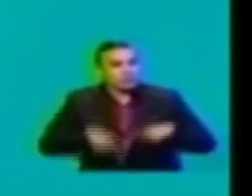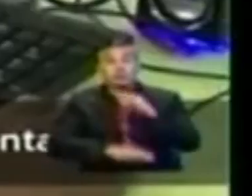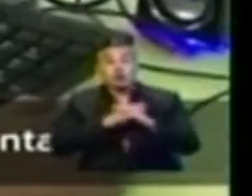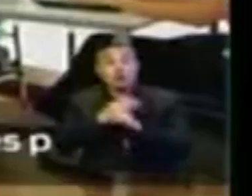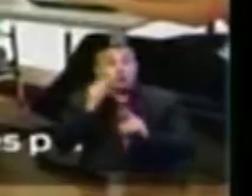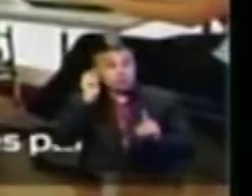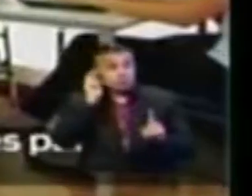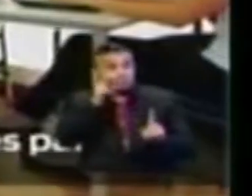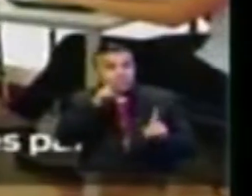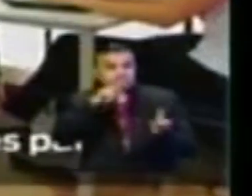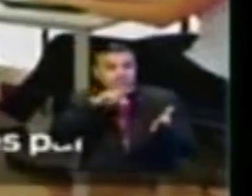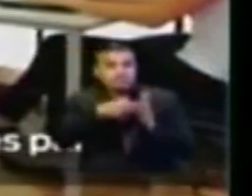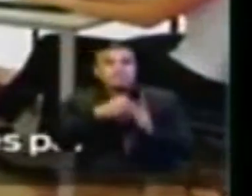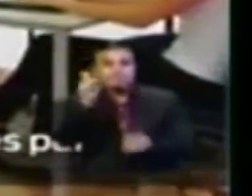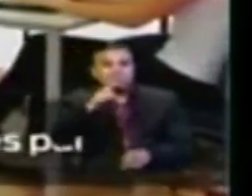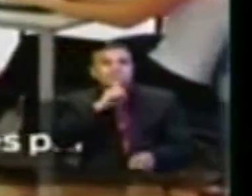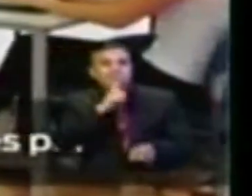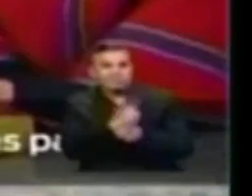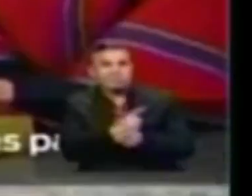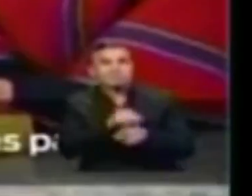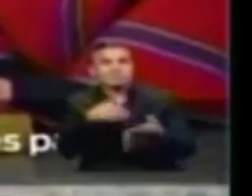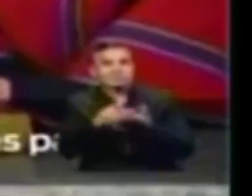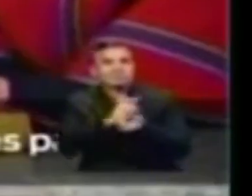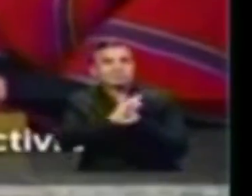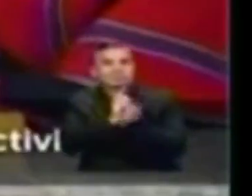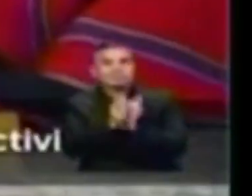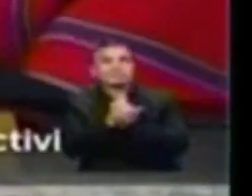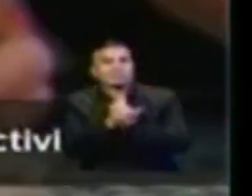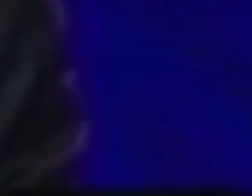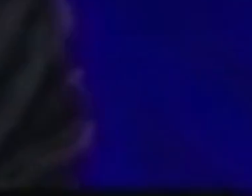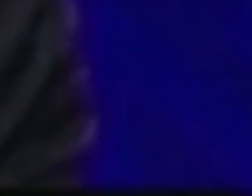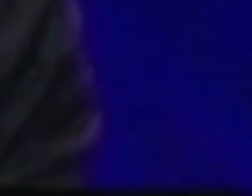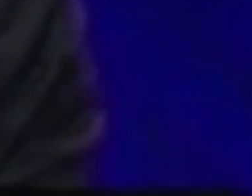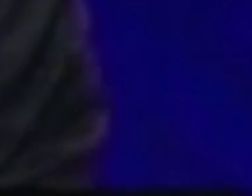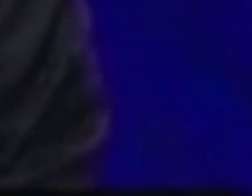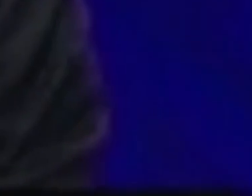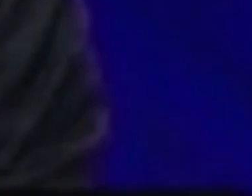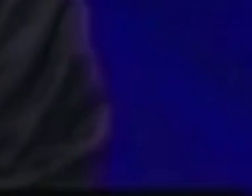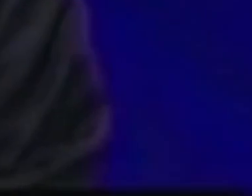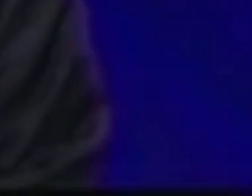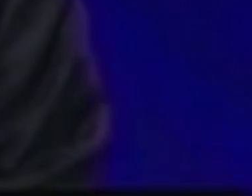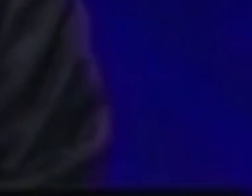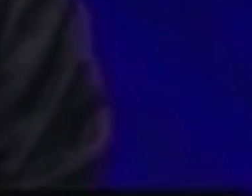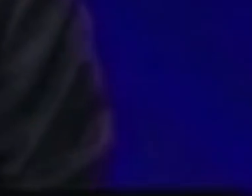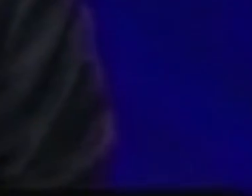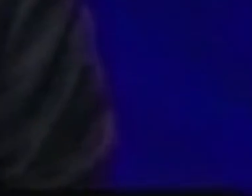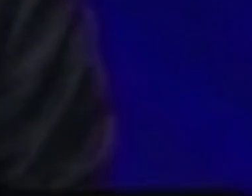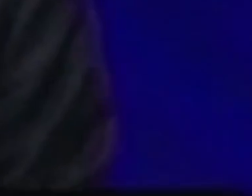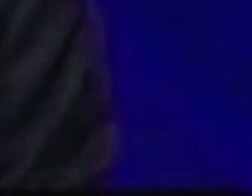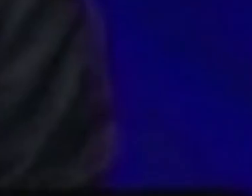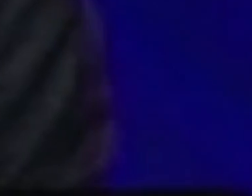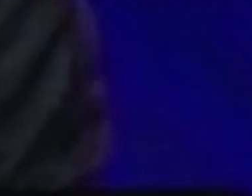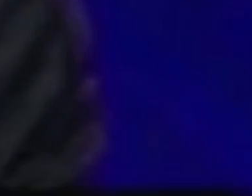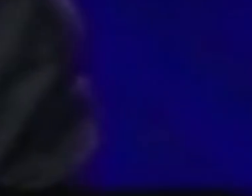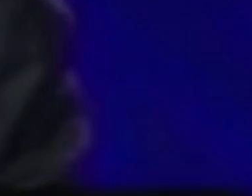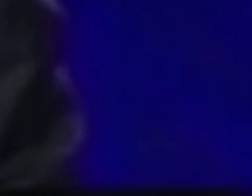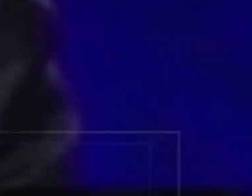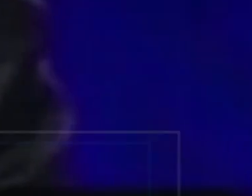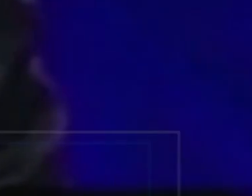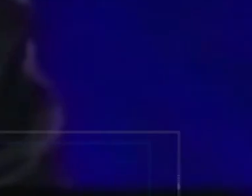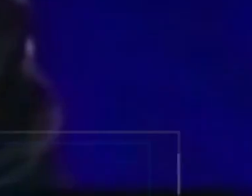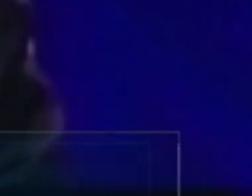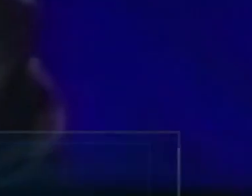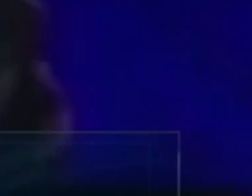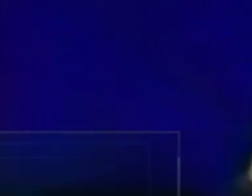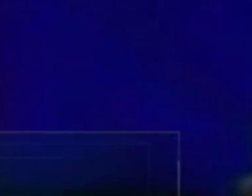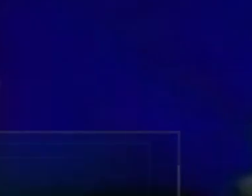además de ampliar la educación online, especialmente en la zona rural del país. El dólar va a ser la moneda de libre circulación